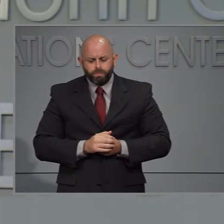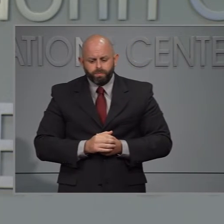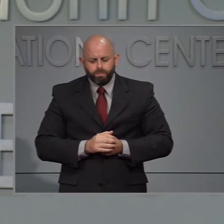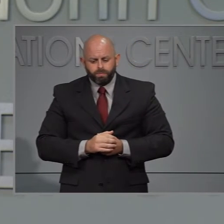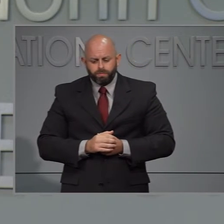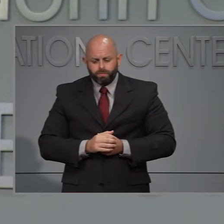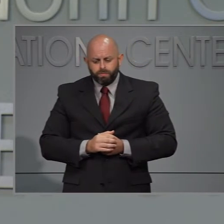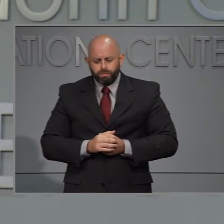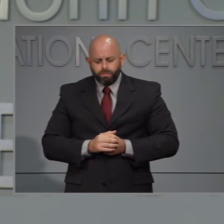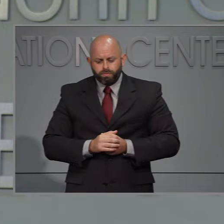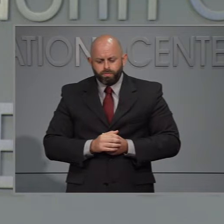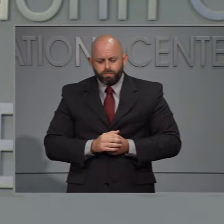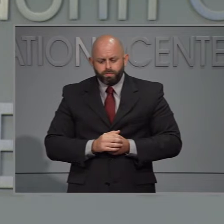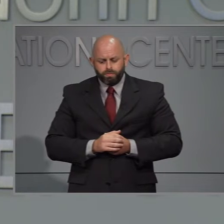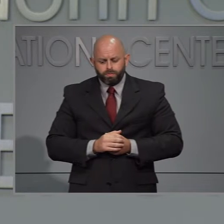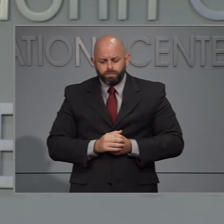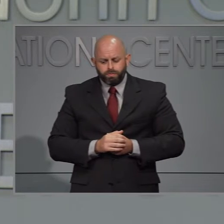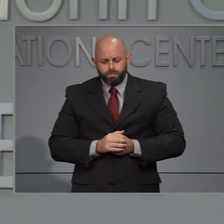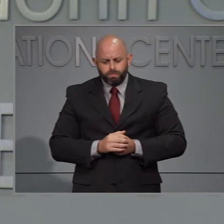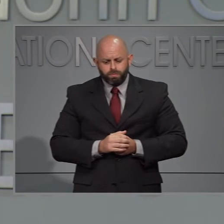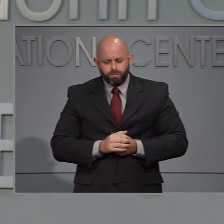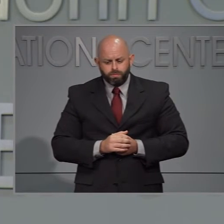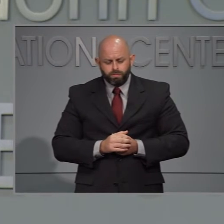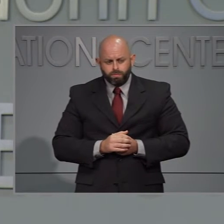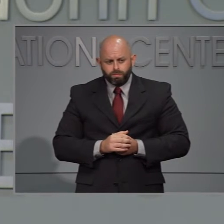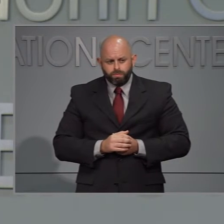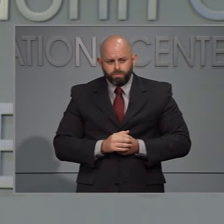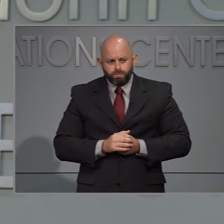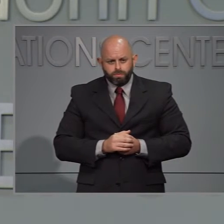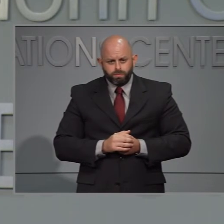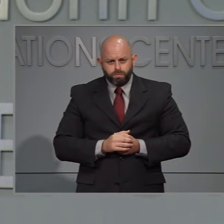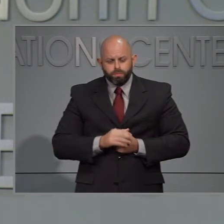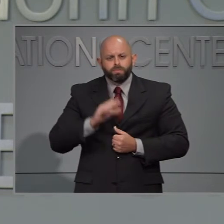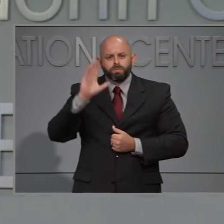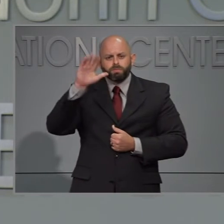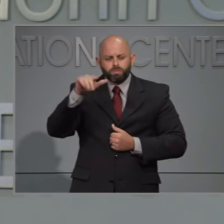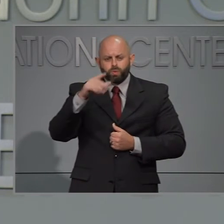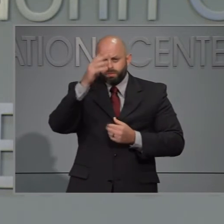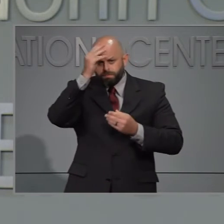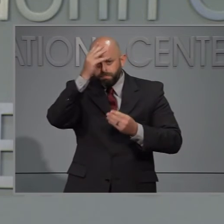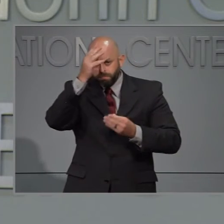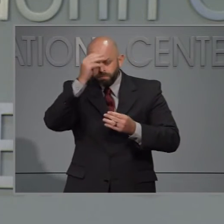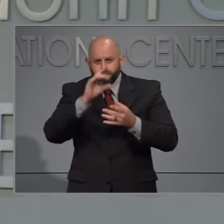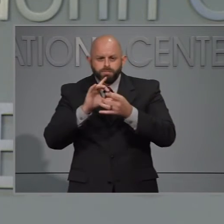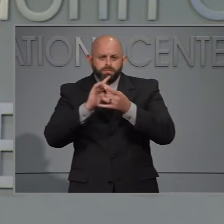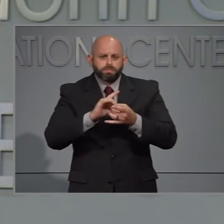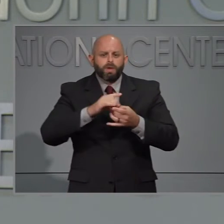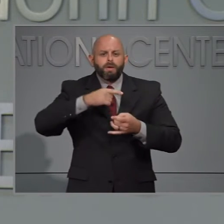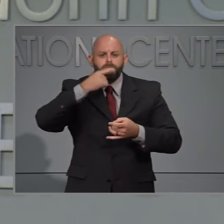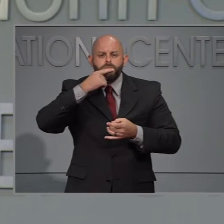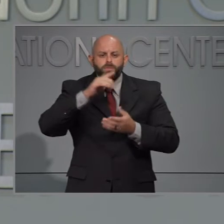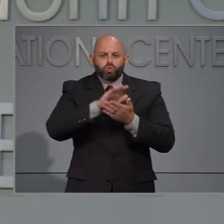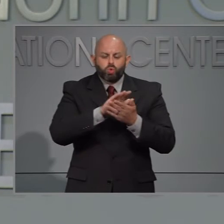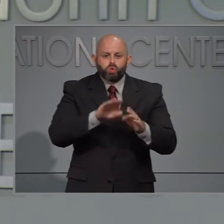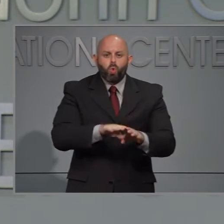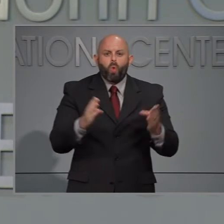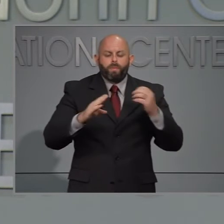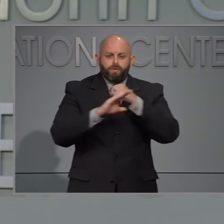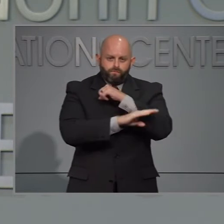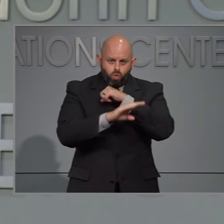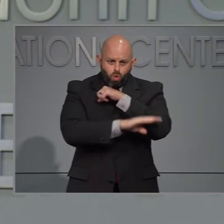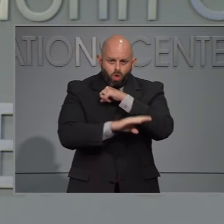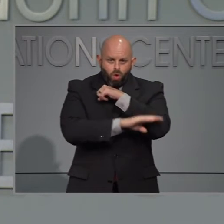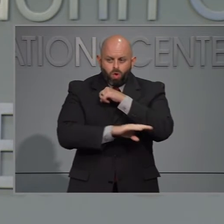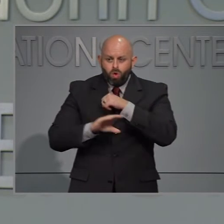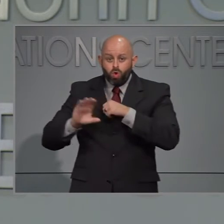las guías que usted dio respecto a las escuelas públicas cuando tiene que ver con la apertura en el otoño. No cierra todas las